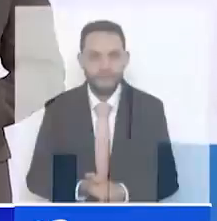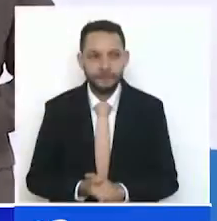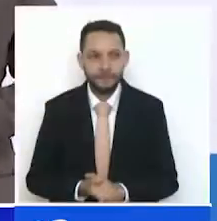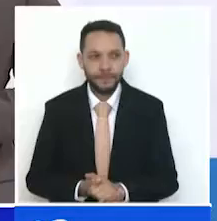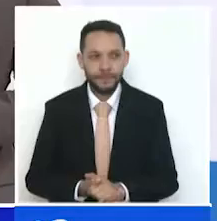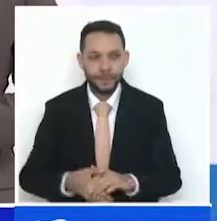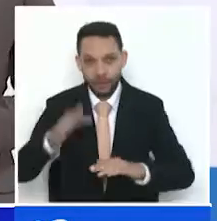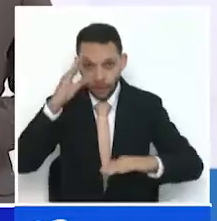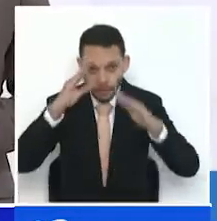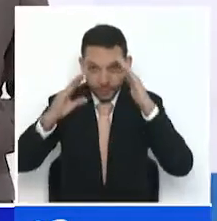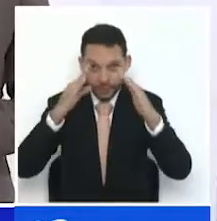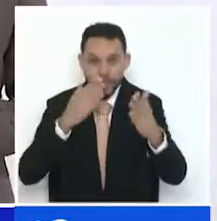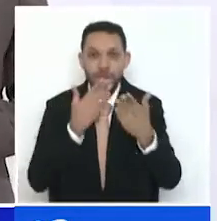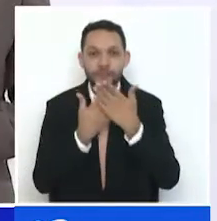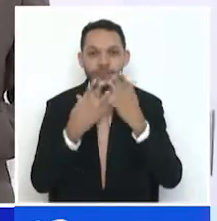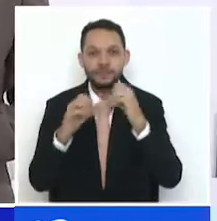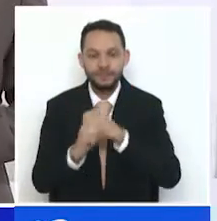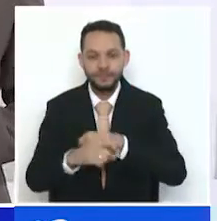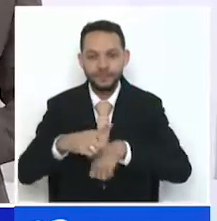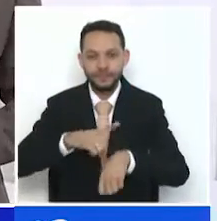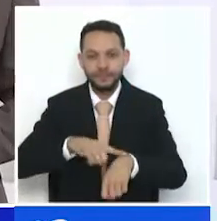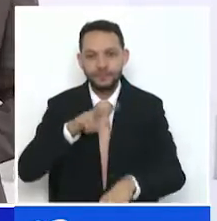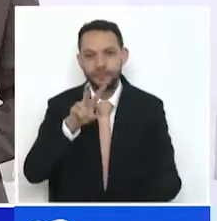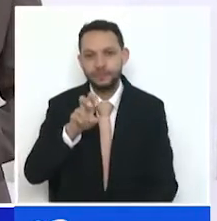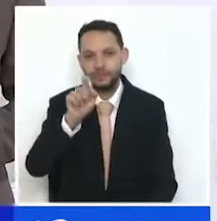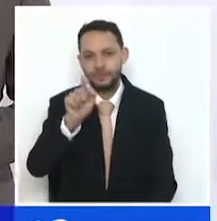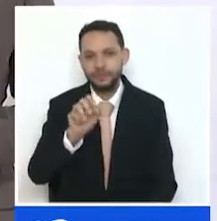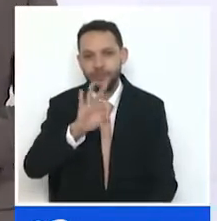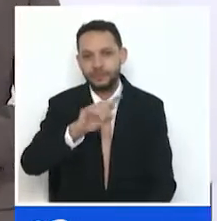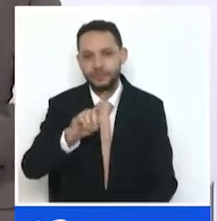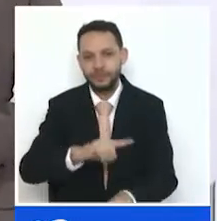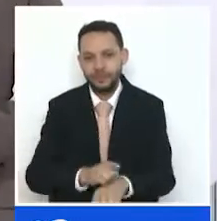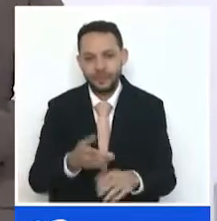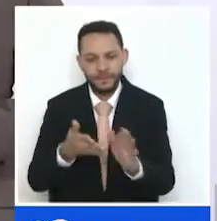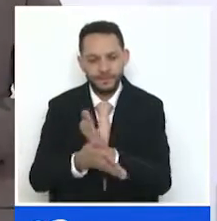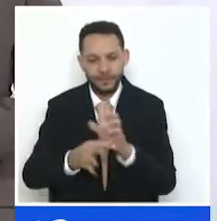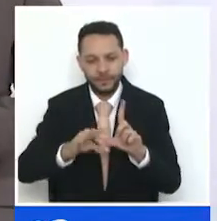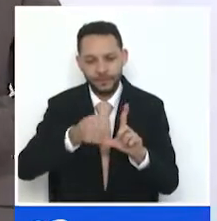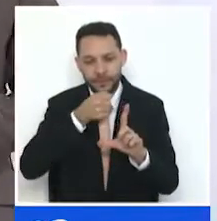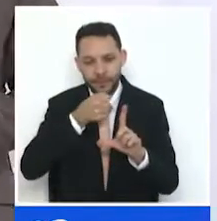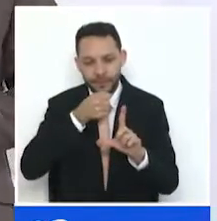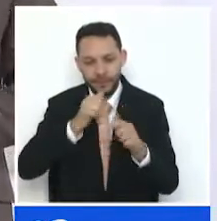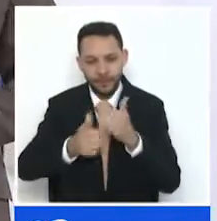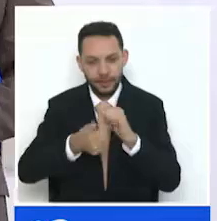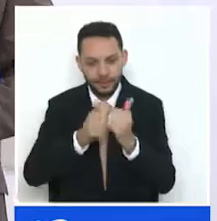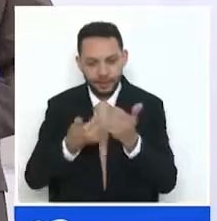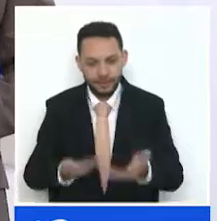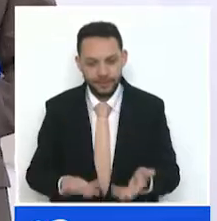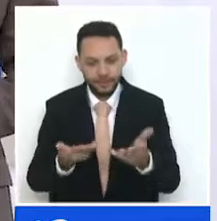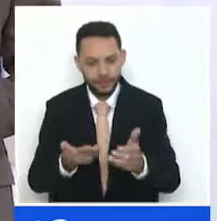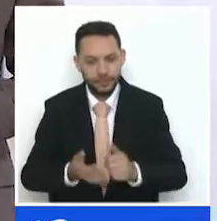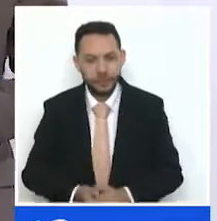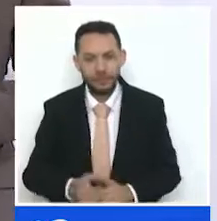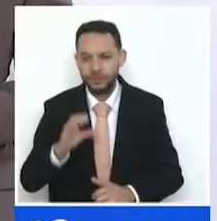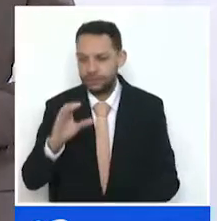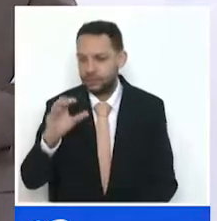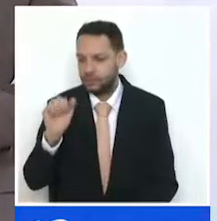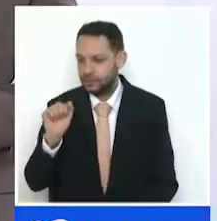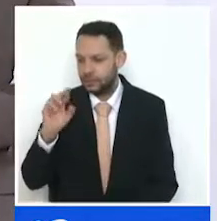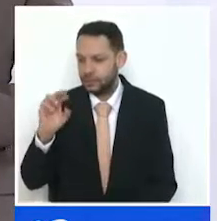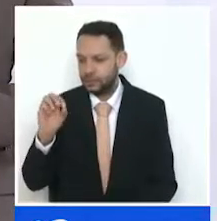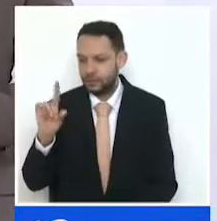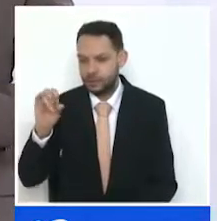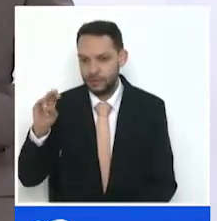Hola, ¿qué tal? Muy buenas noches, 7:31 minutos. Bienvenidos a la información deportiva en Telecafé Noticias. Carolina Muneva,